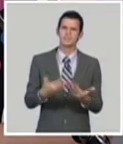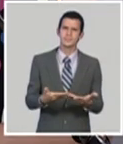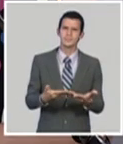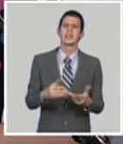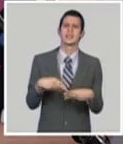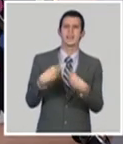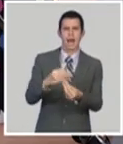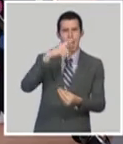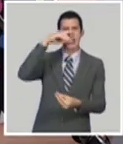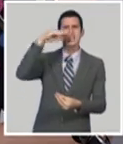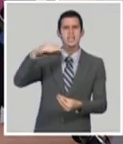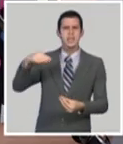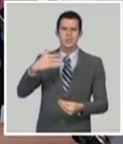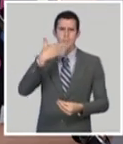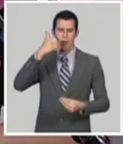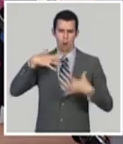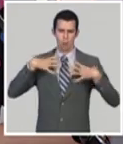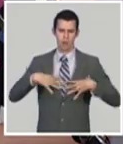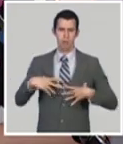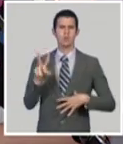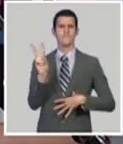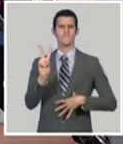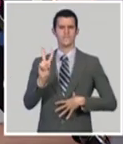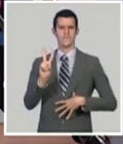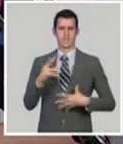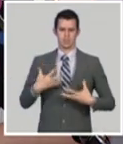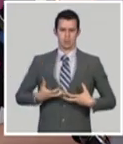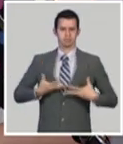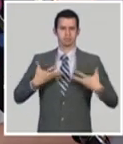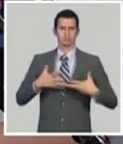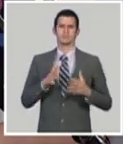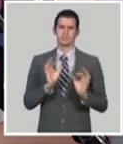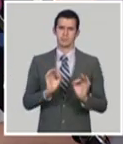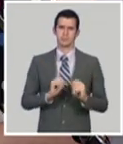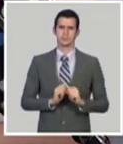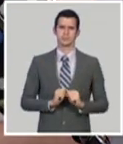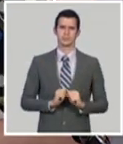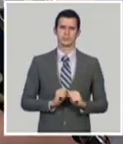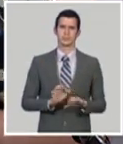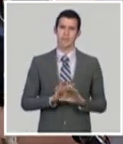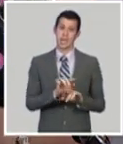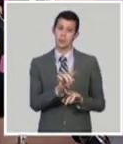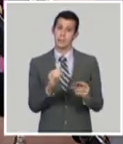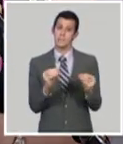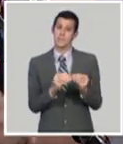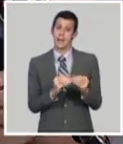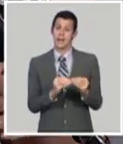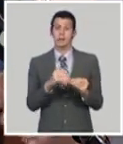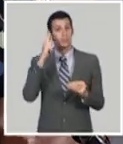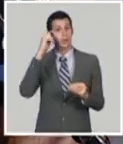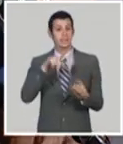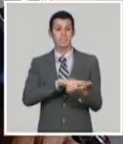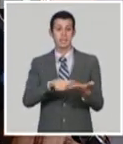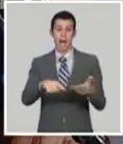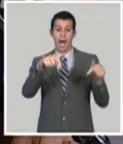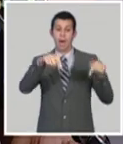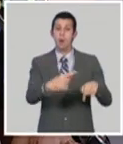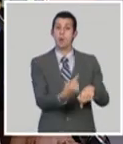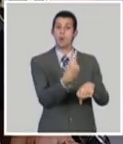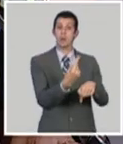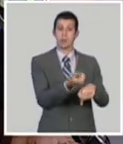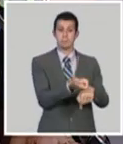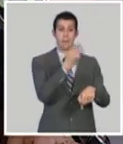una duración en varias semanas pues pasa de el precio anterior de 11 70